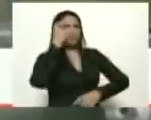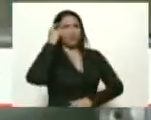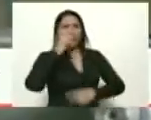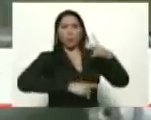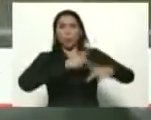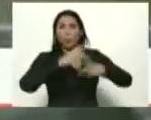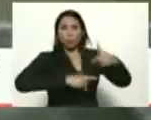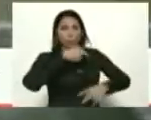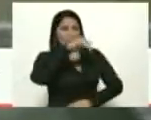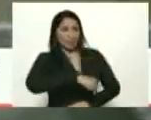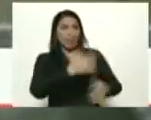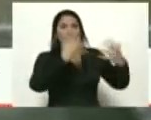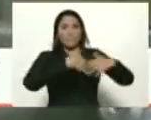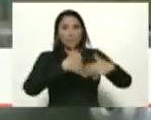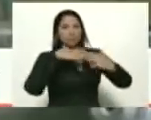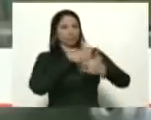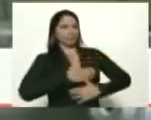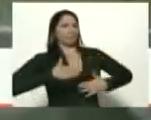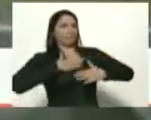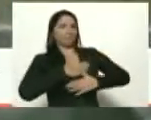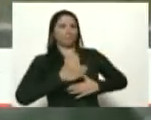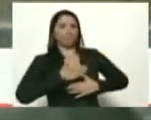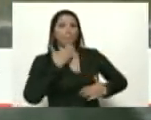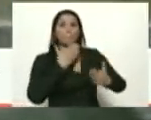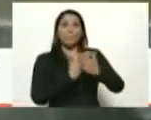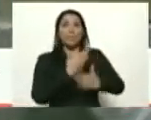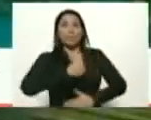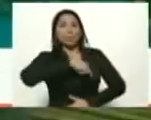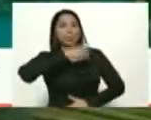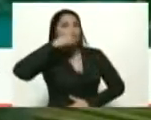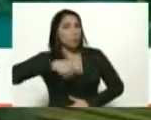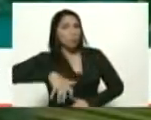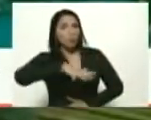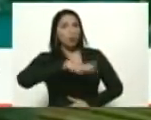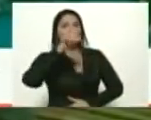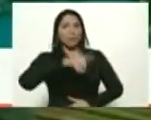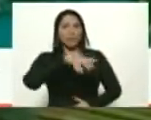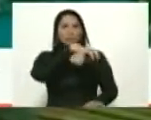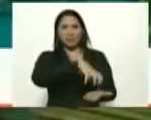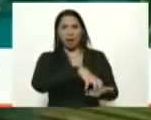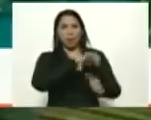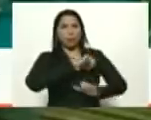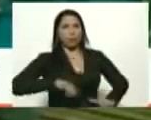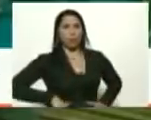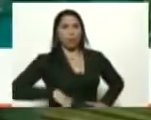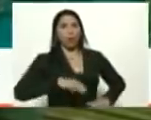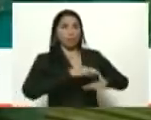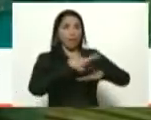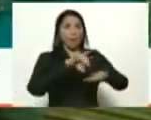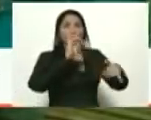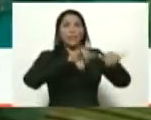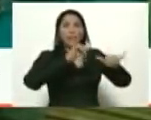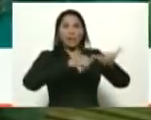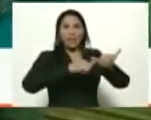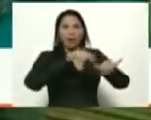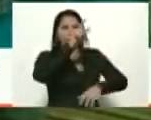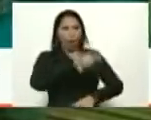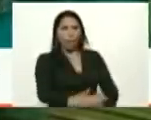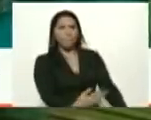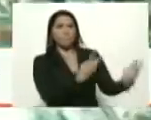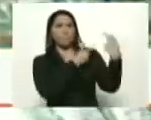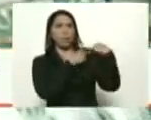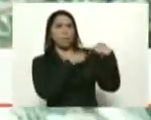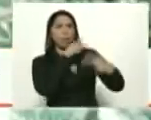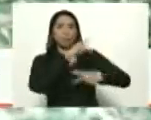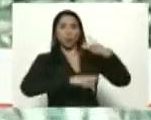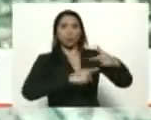empresa para satisfacer la demanda de nuestro país y de nuestro estado. Pero dejemos que el ingeniero Mejía, quien es el encargado de